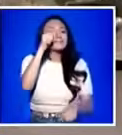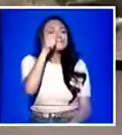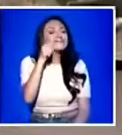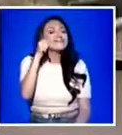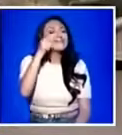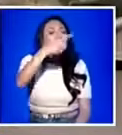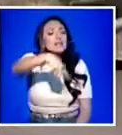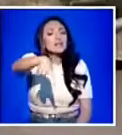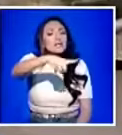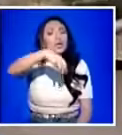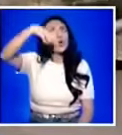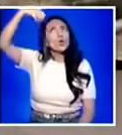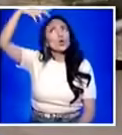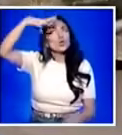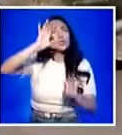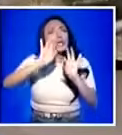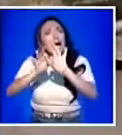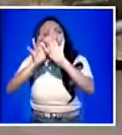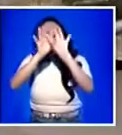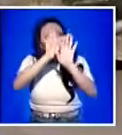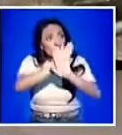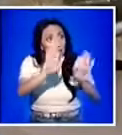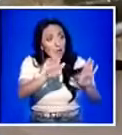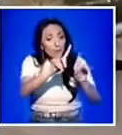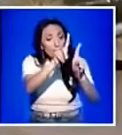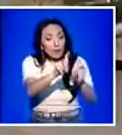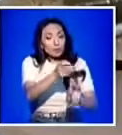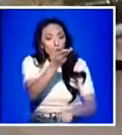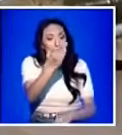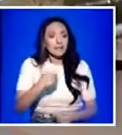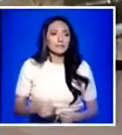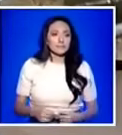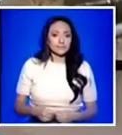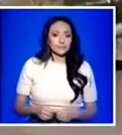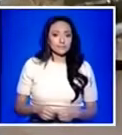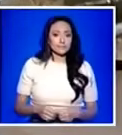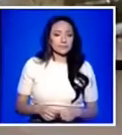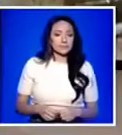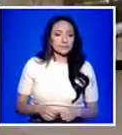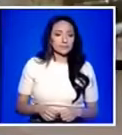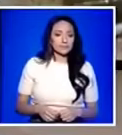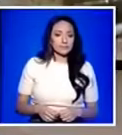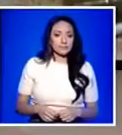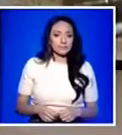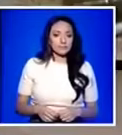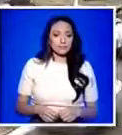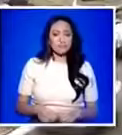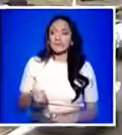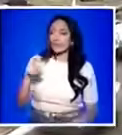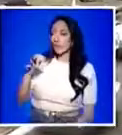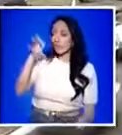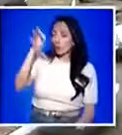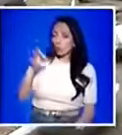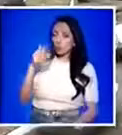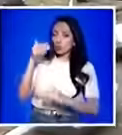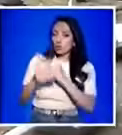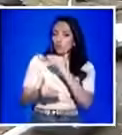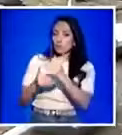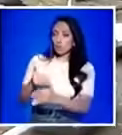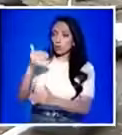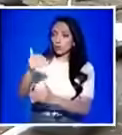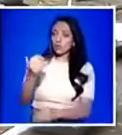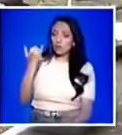cuántas lámparas fueron ya repuestas. Adelante, buenos días. Está en ese proceso de reposición y lo que vamos a hacer